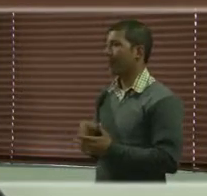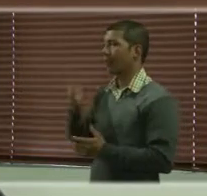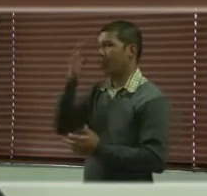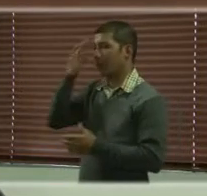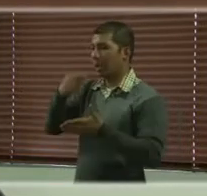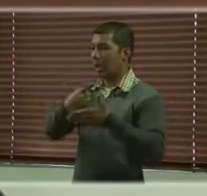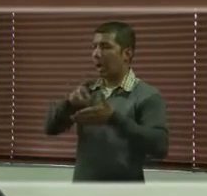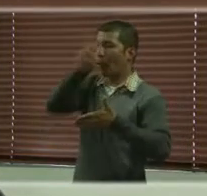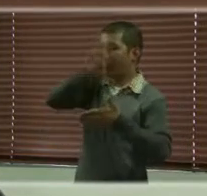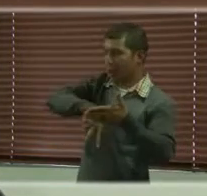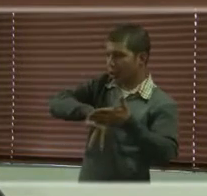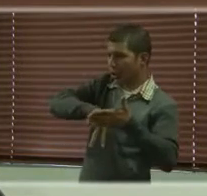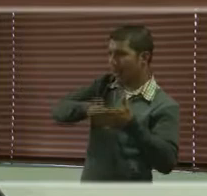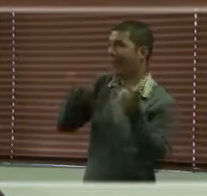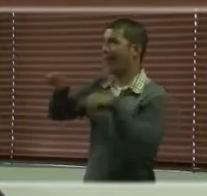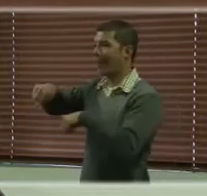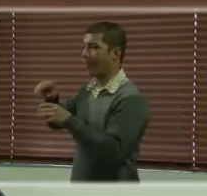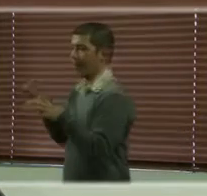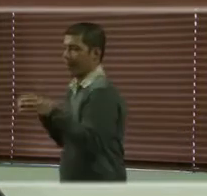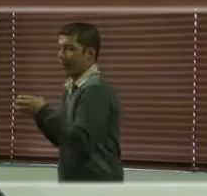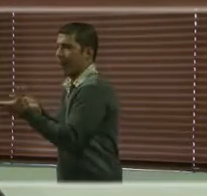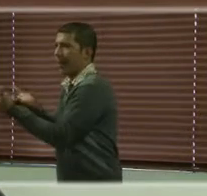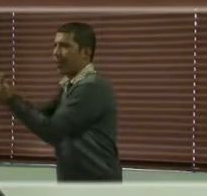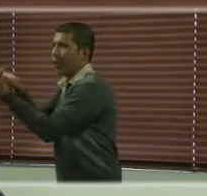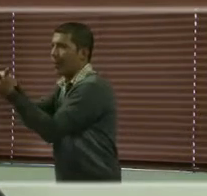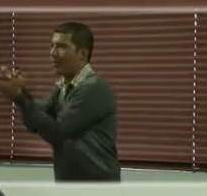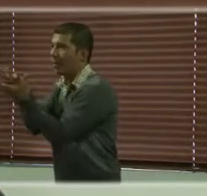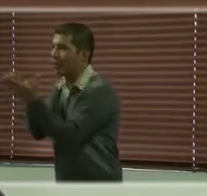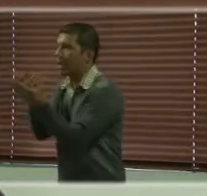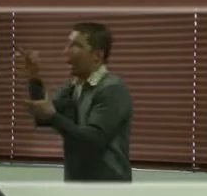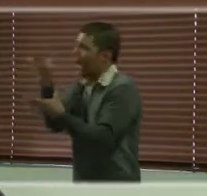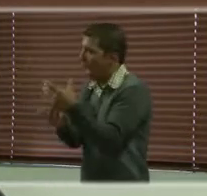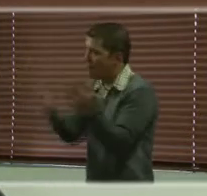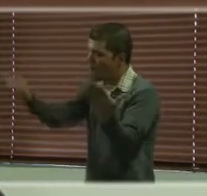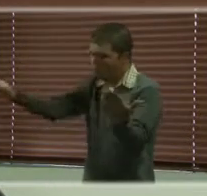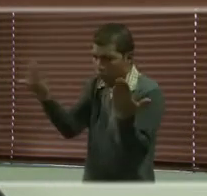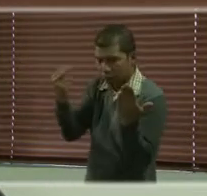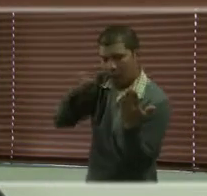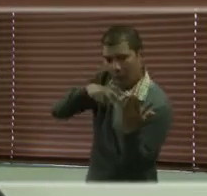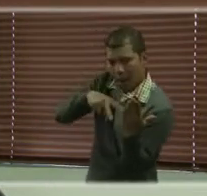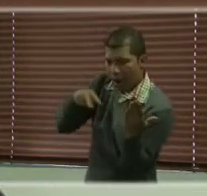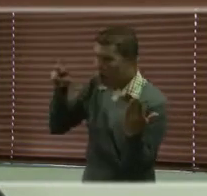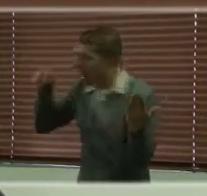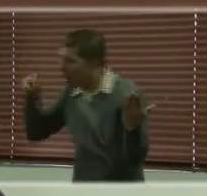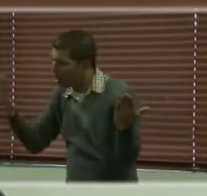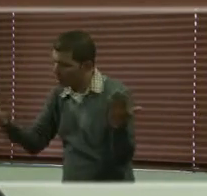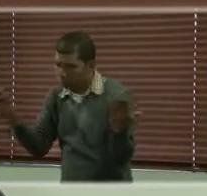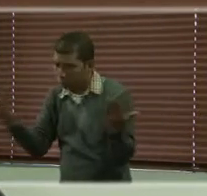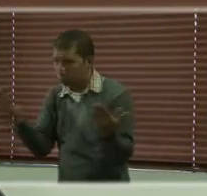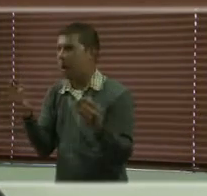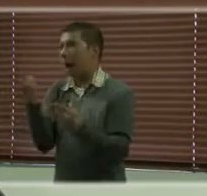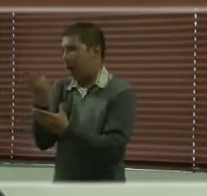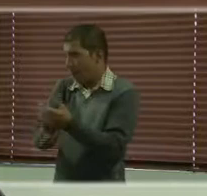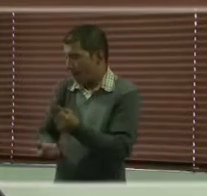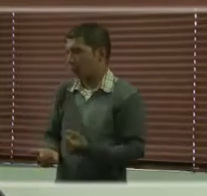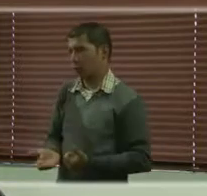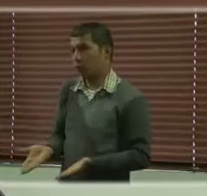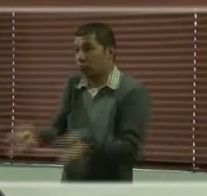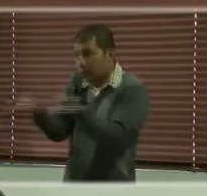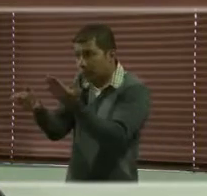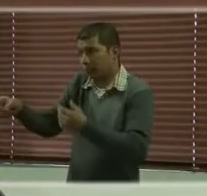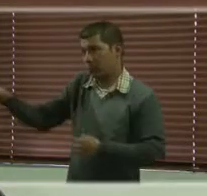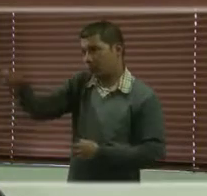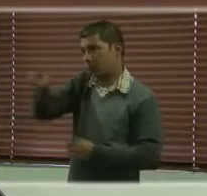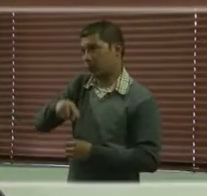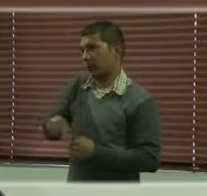las recomendaciones que el comité ha ido adoptando en relación a esos artículos concretos y como Les comento también la resoluciones que el comité